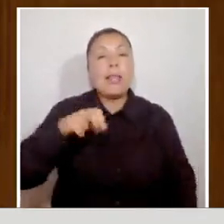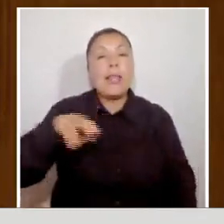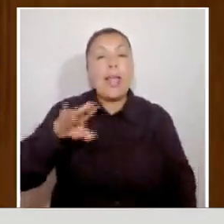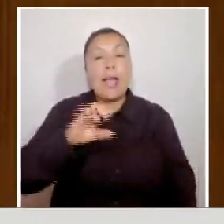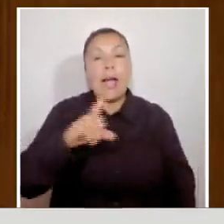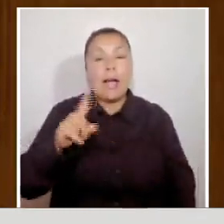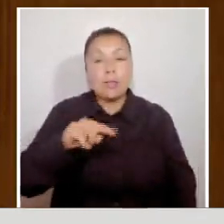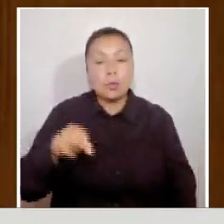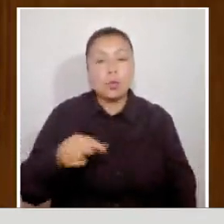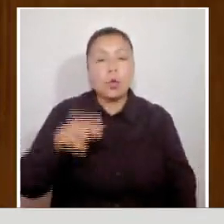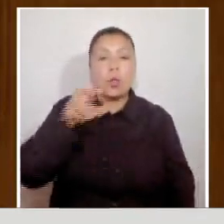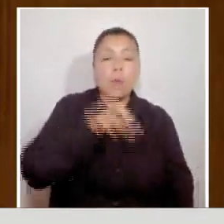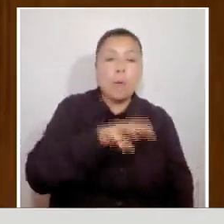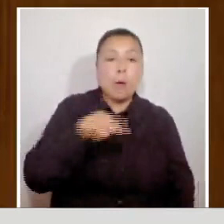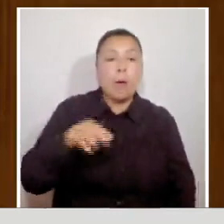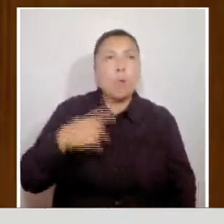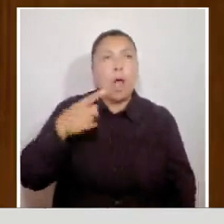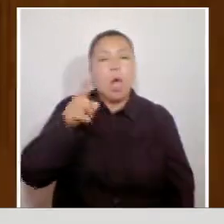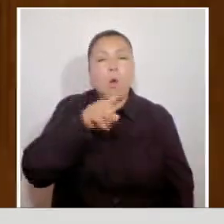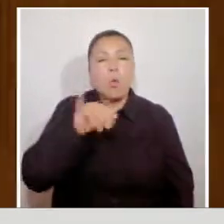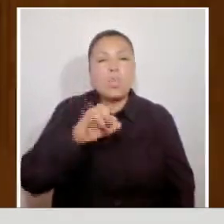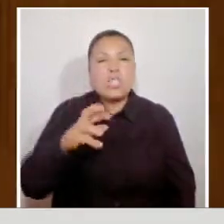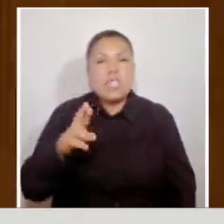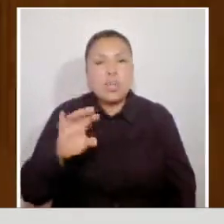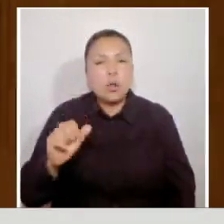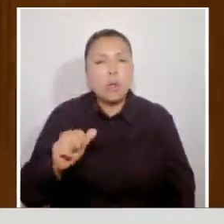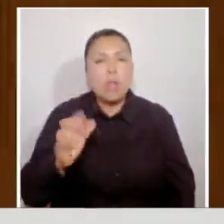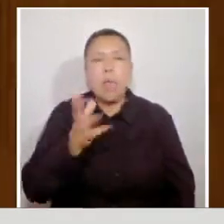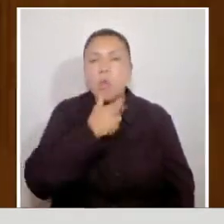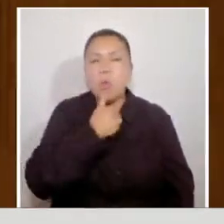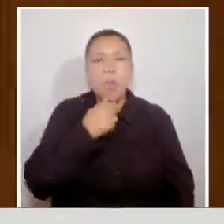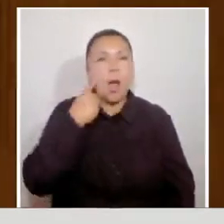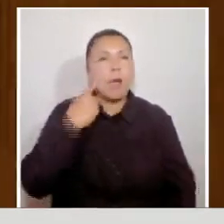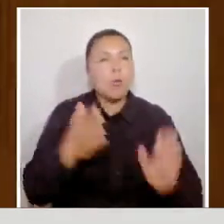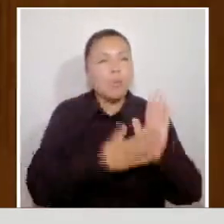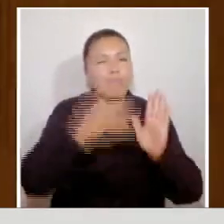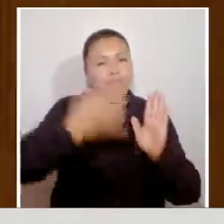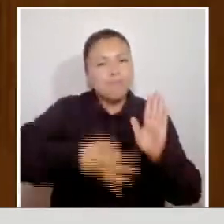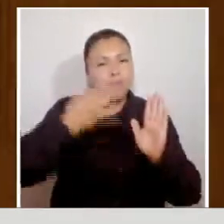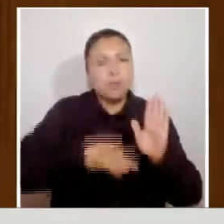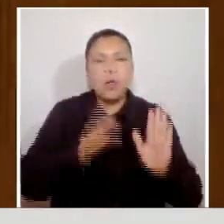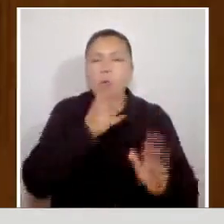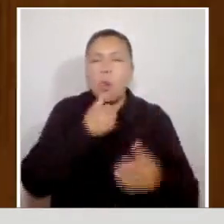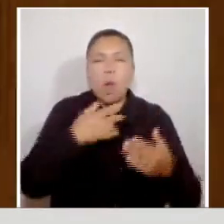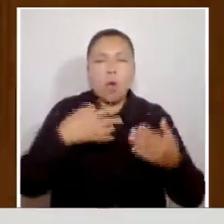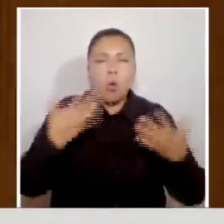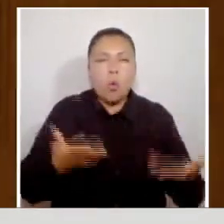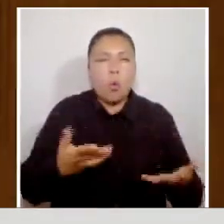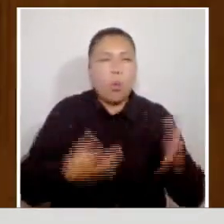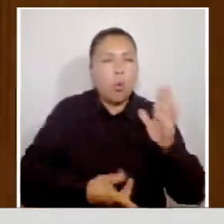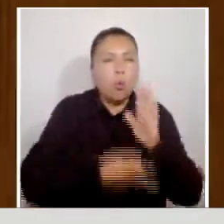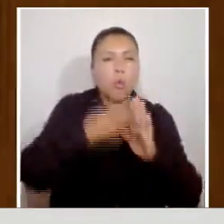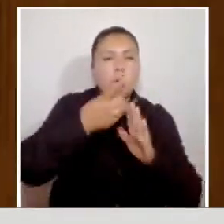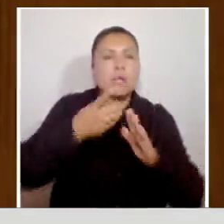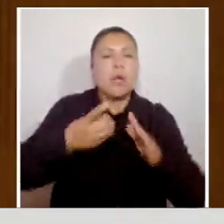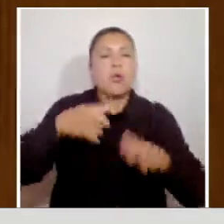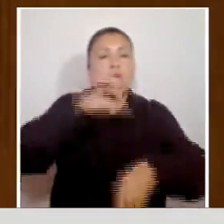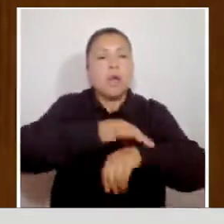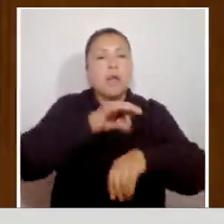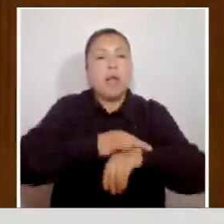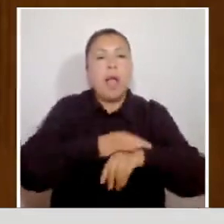síndrome científicamente válido no hay patogeni desarrollo de la patología patrones